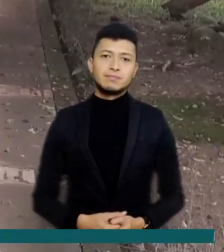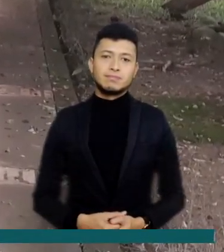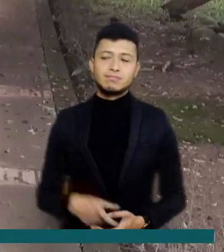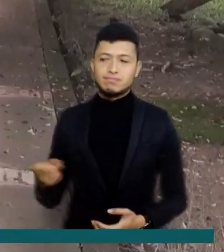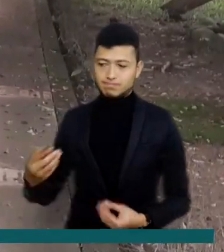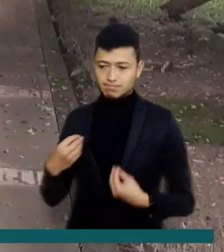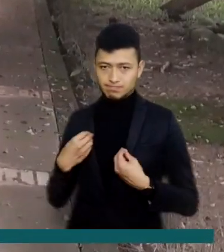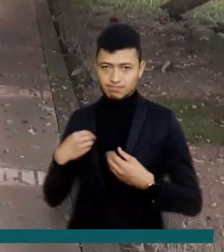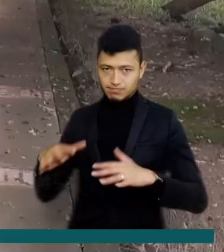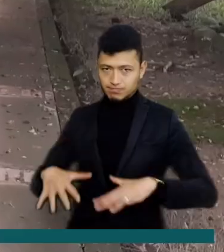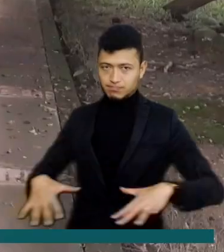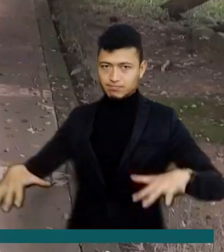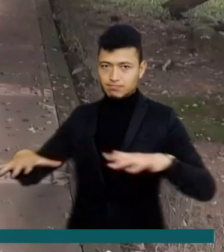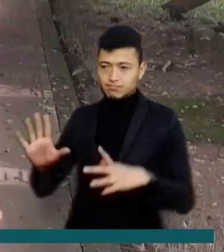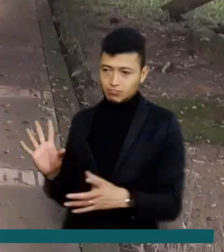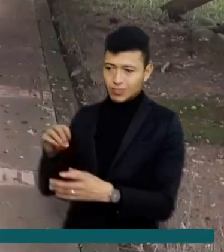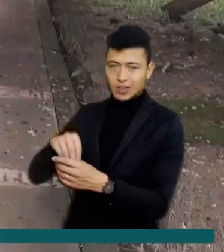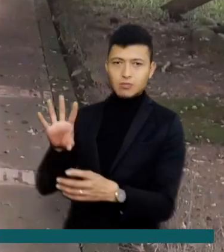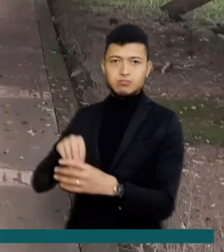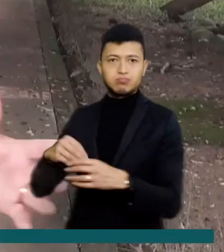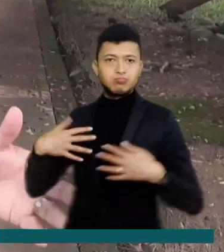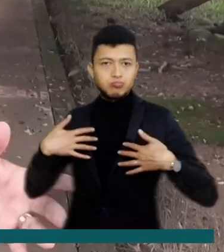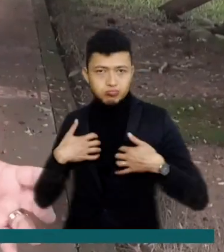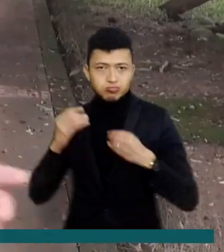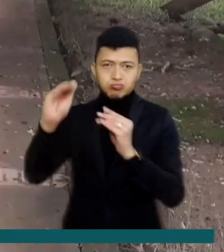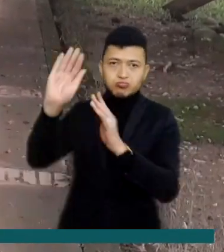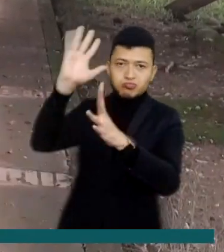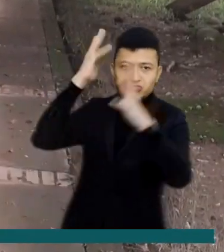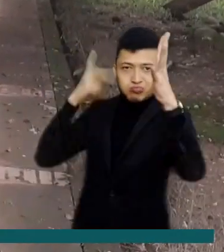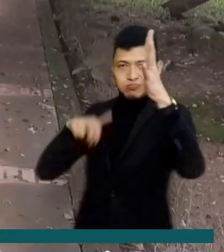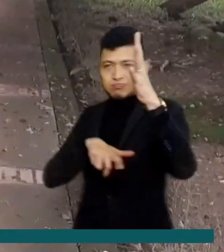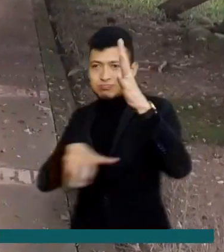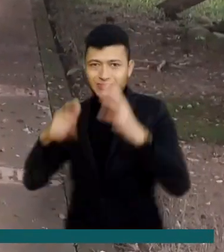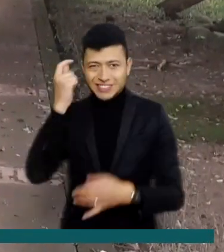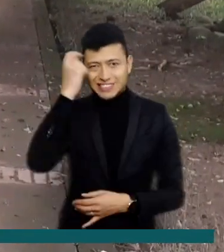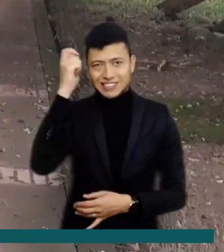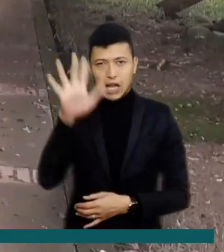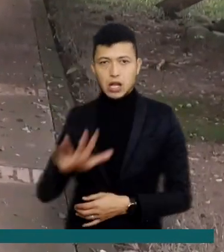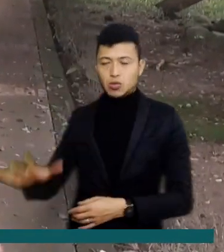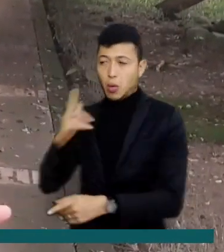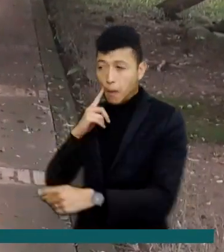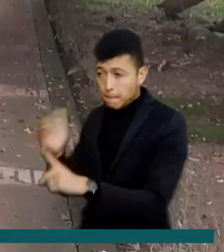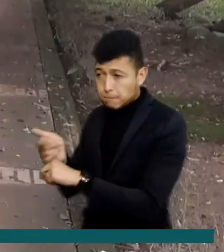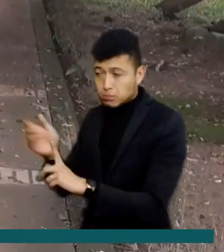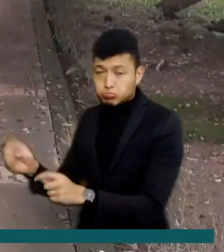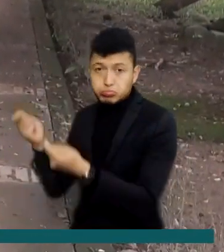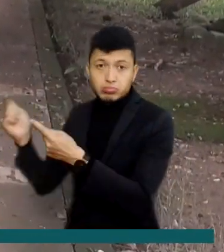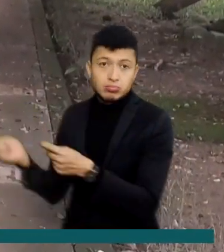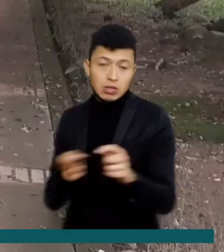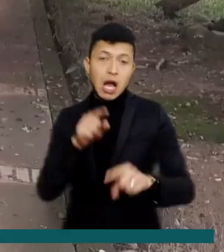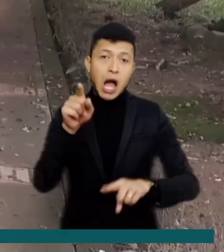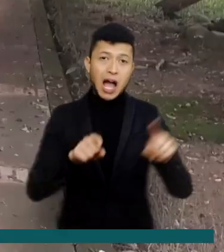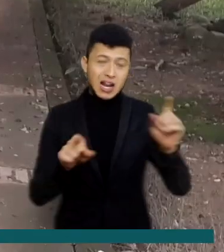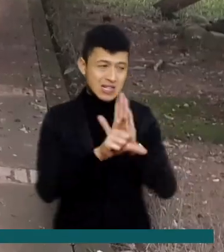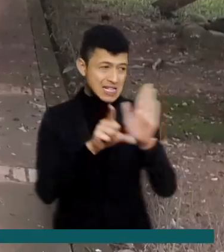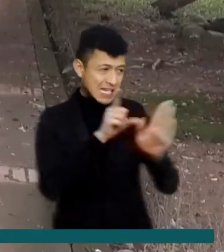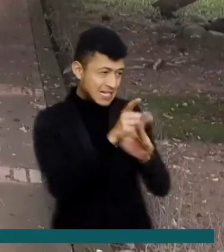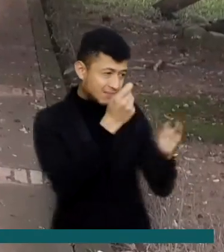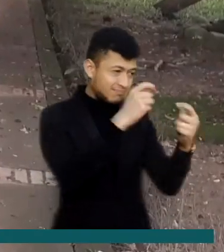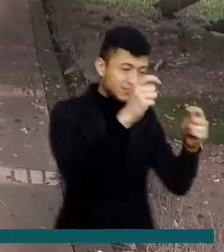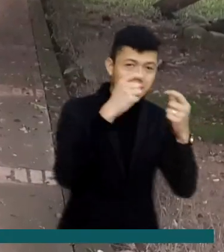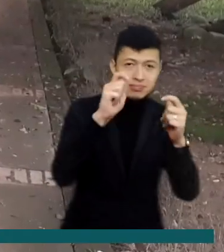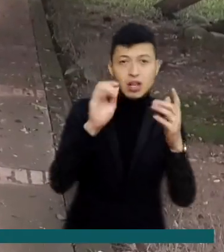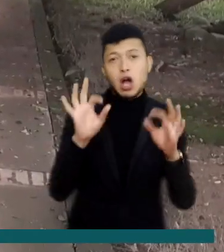Este es el hogar de Paso Picón. A este albergue llegan muchas de las especies de fauna llanera rescatadas, bien sea en operativos contra el tráfico de